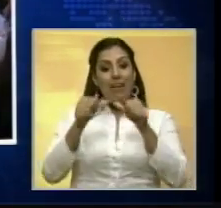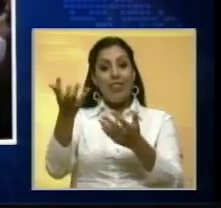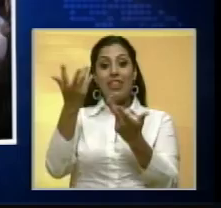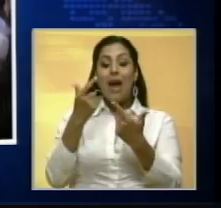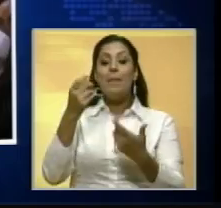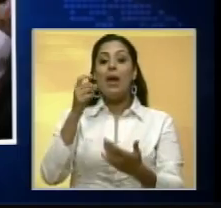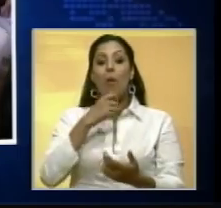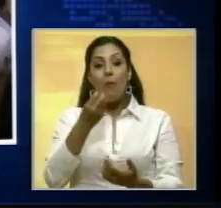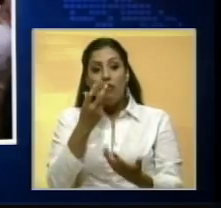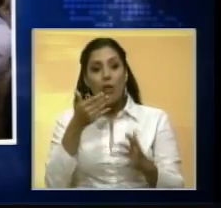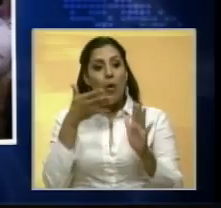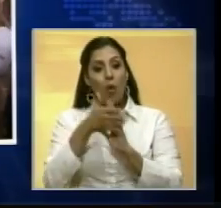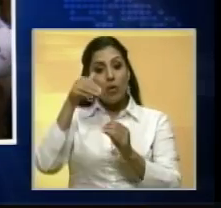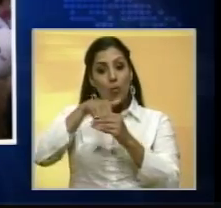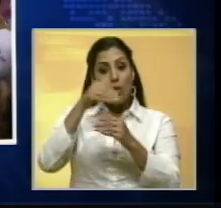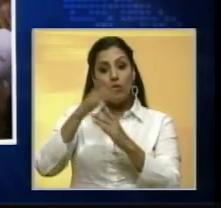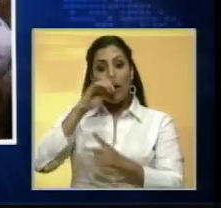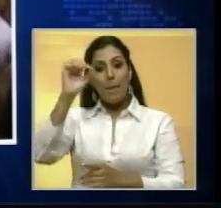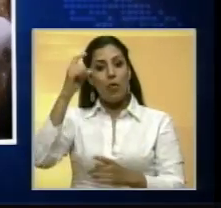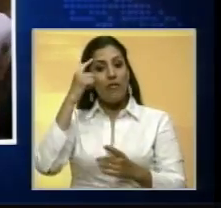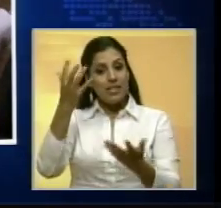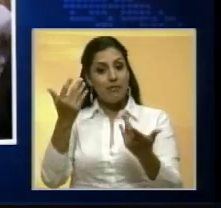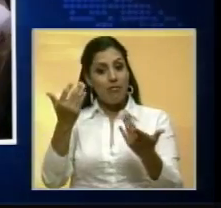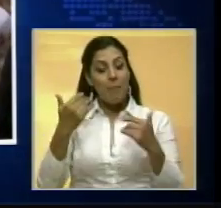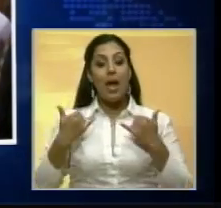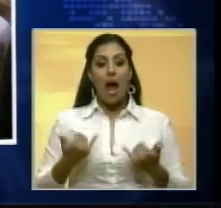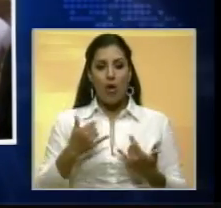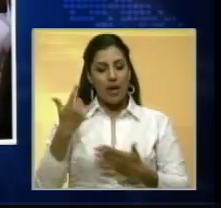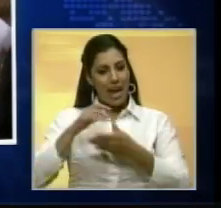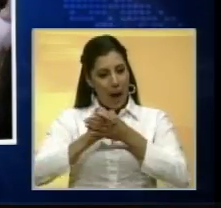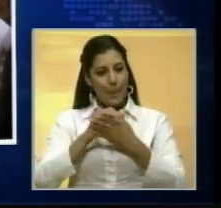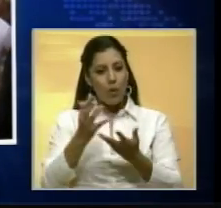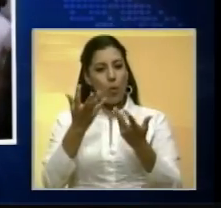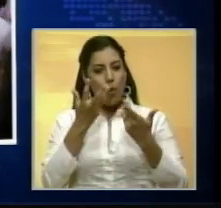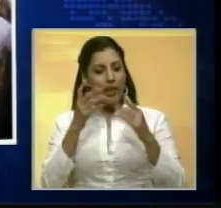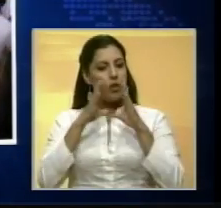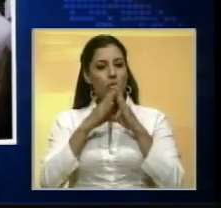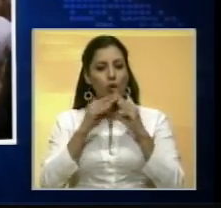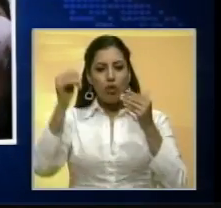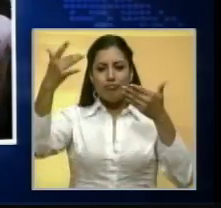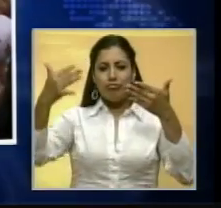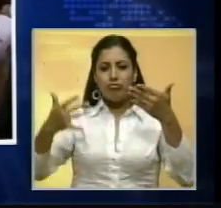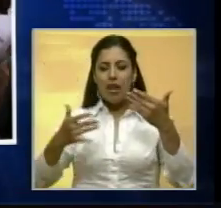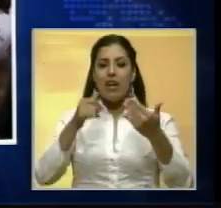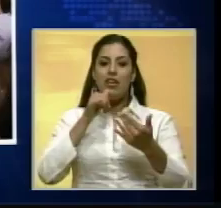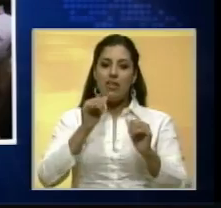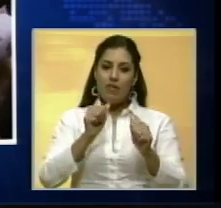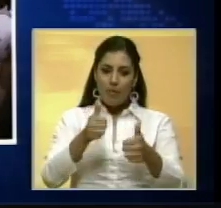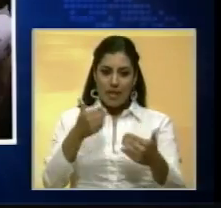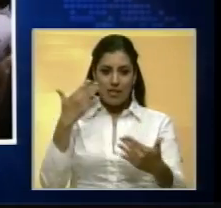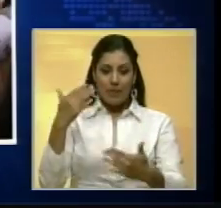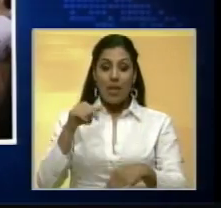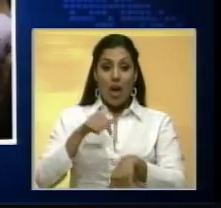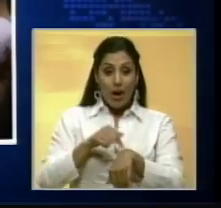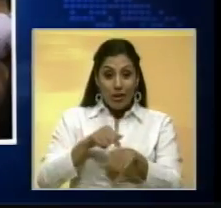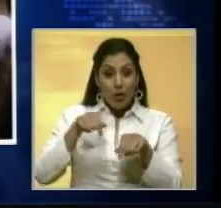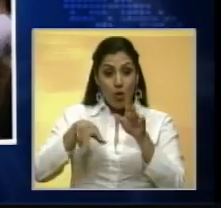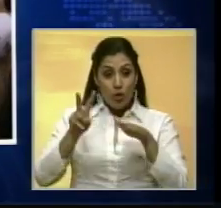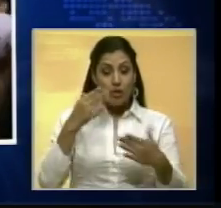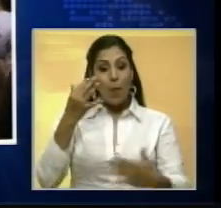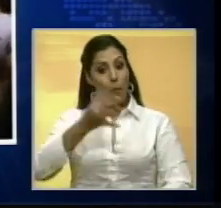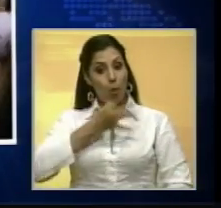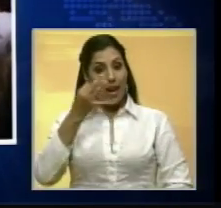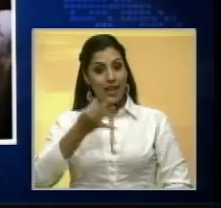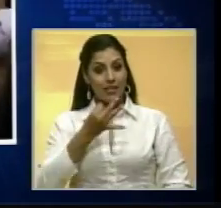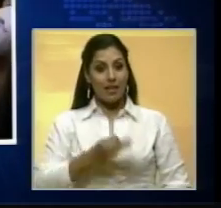fecha al referéndum revocatorio. Allí se encuentra nuestro compañero Euclides Sotillo y nos tiene toda la información en vivo y directo. Muy